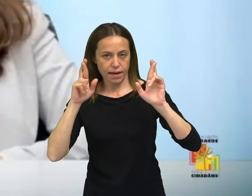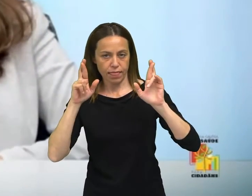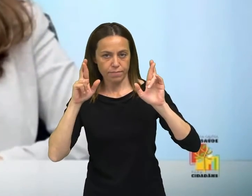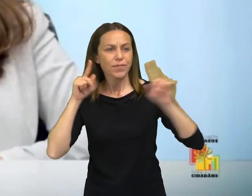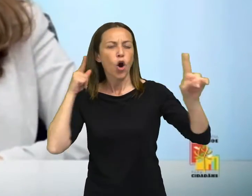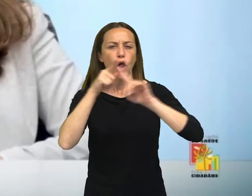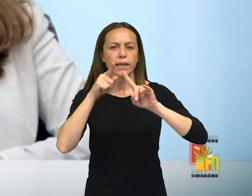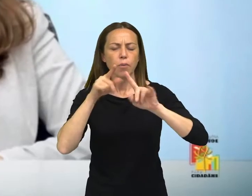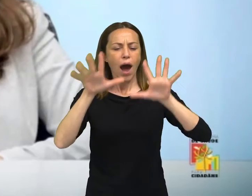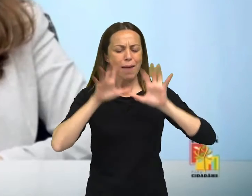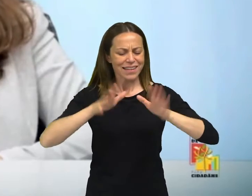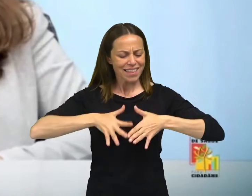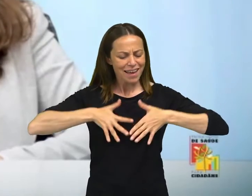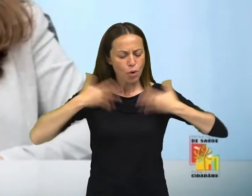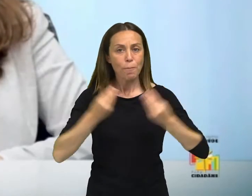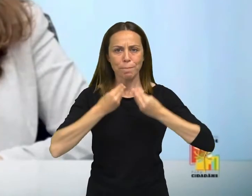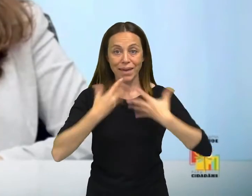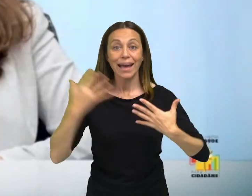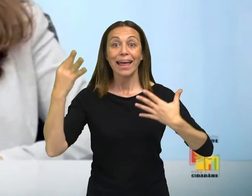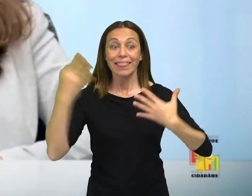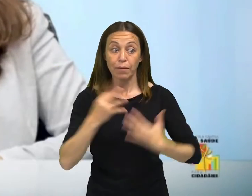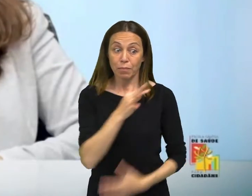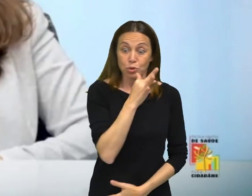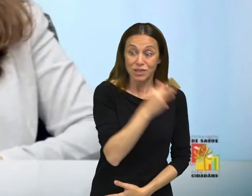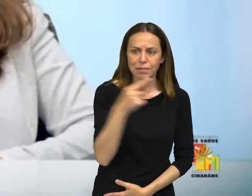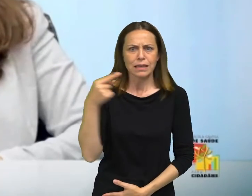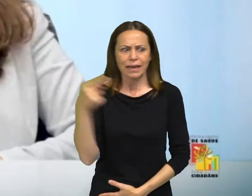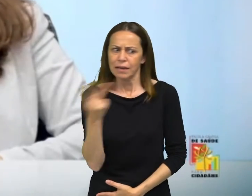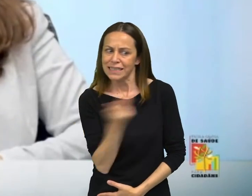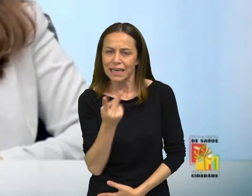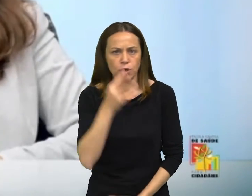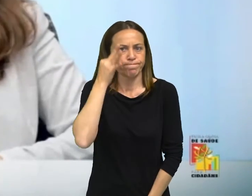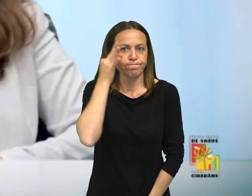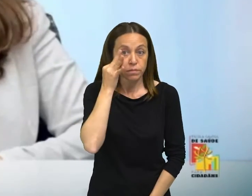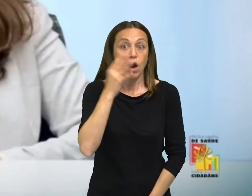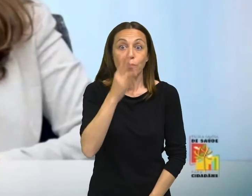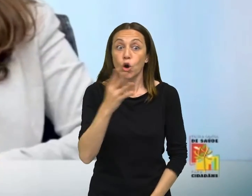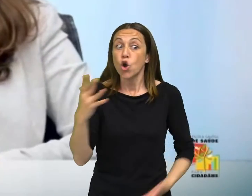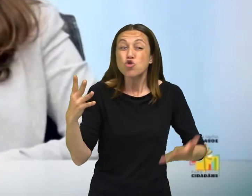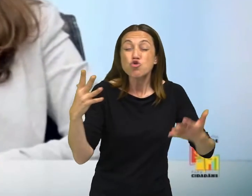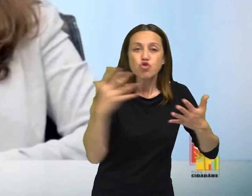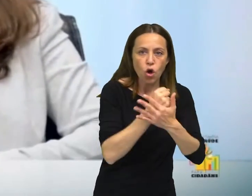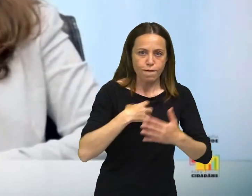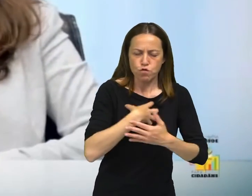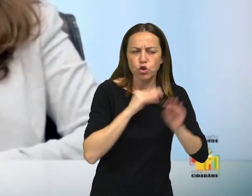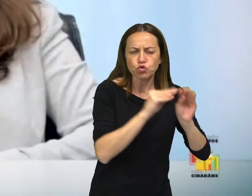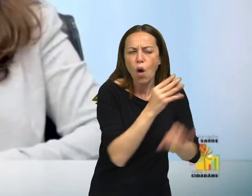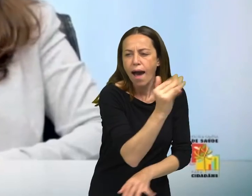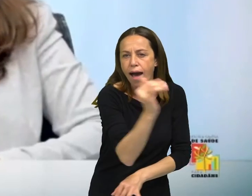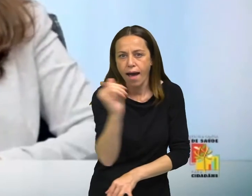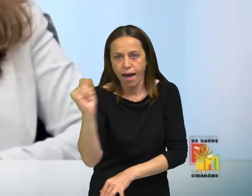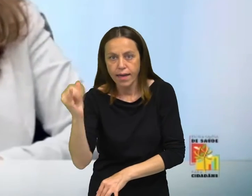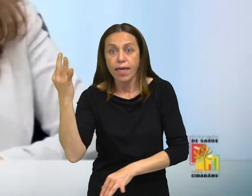buen aprendizaje emocional es necesario vivir tanto las emociones negativas como las positivas todas las emociones cumplen funciones debemos